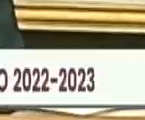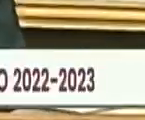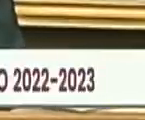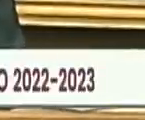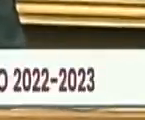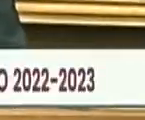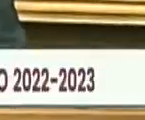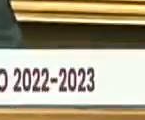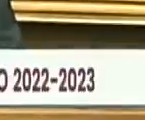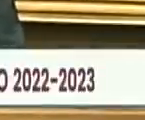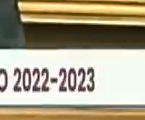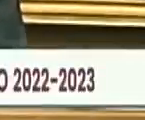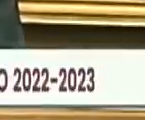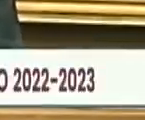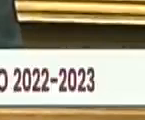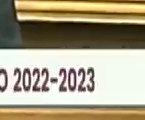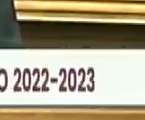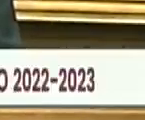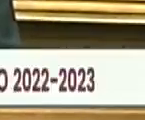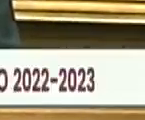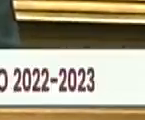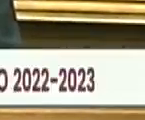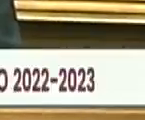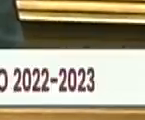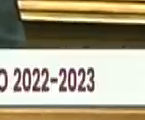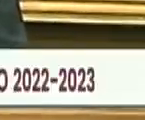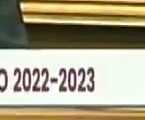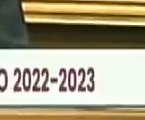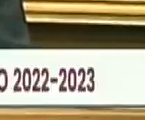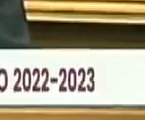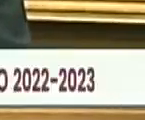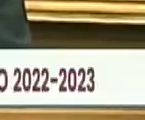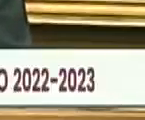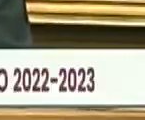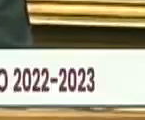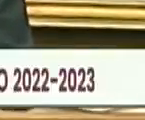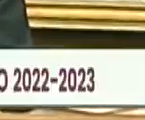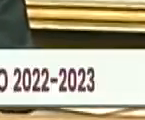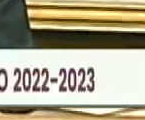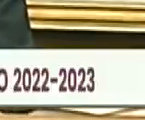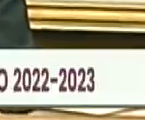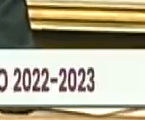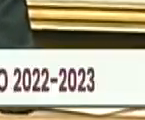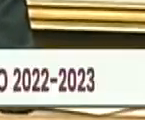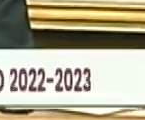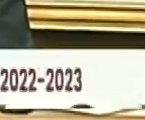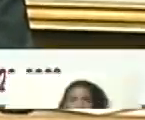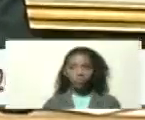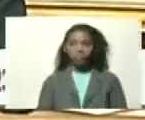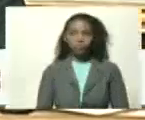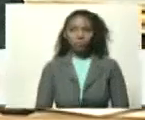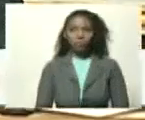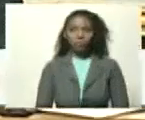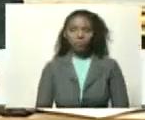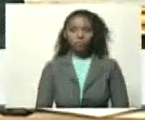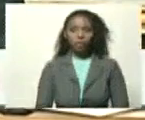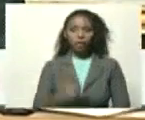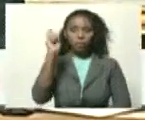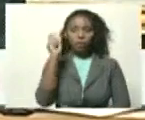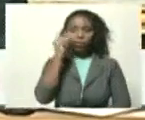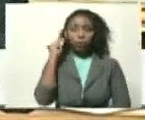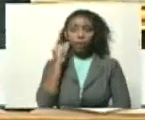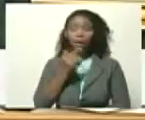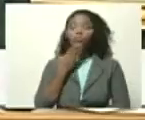En consideración, honorables diputadas, honorables diputados, antes de dar la palabra a las ciudadanas diputadas y diputados que la